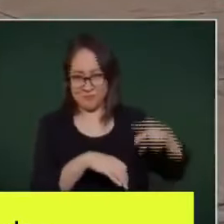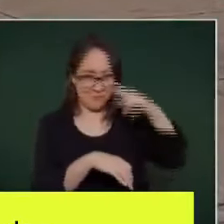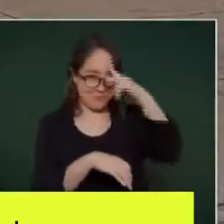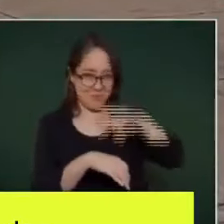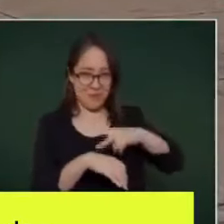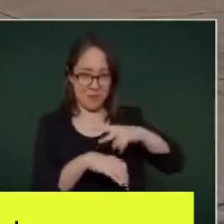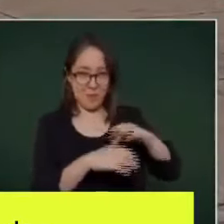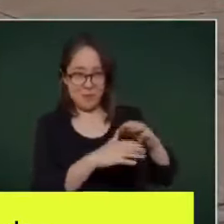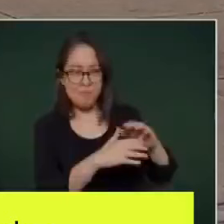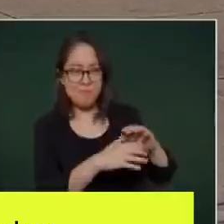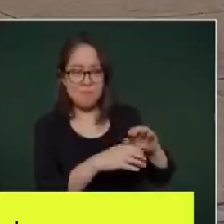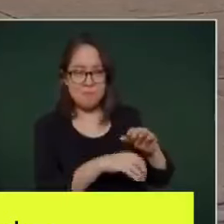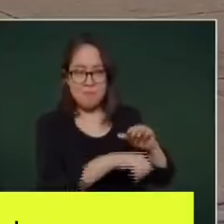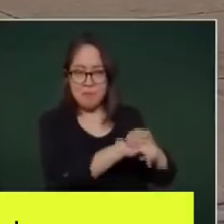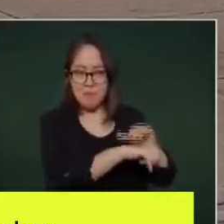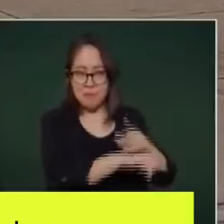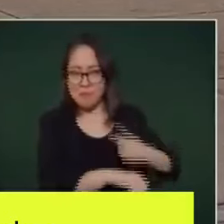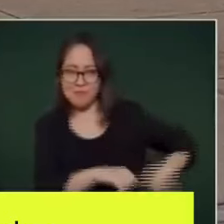porque a veces dicen